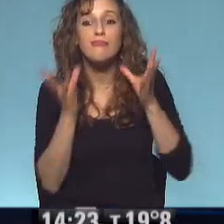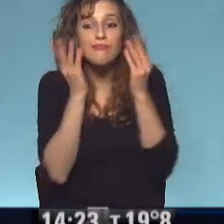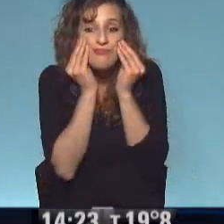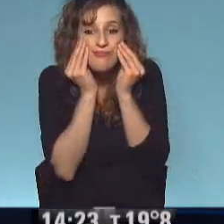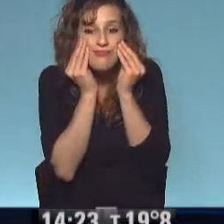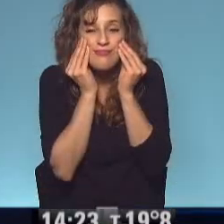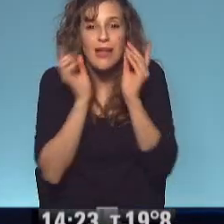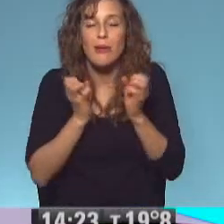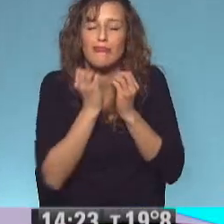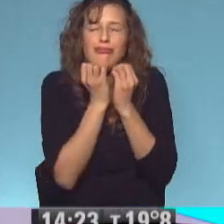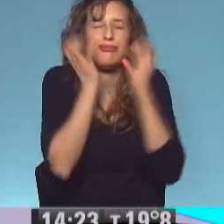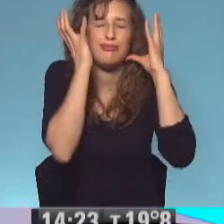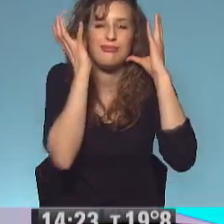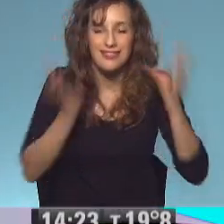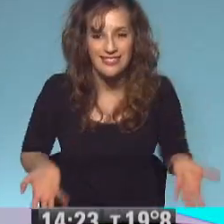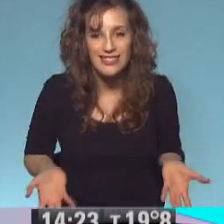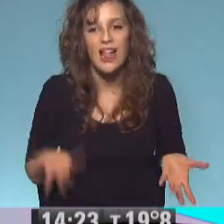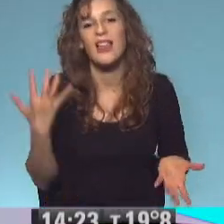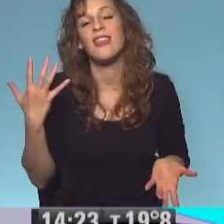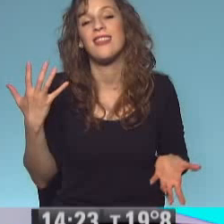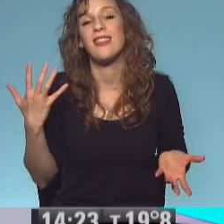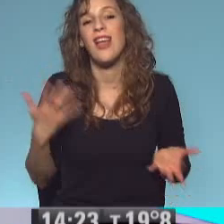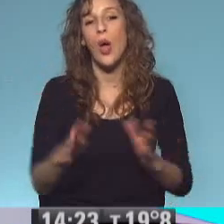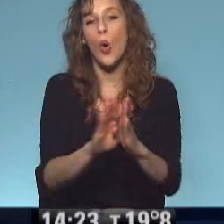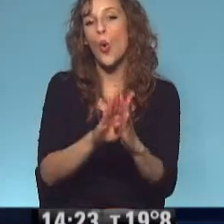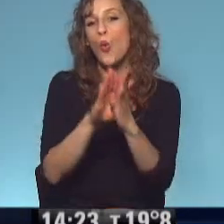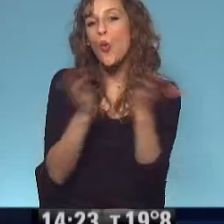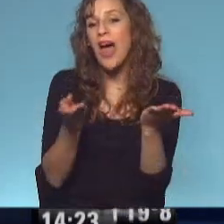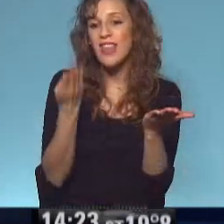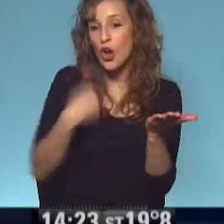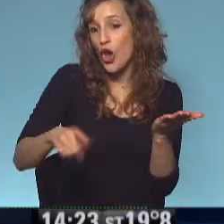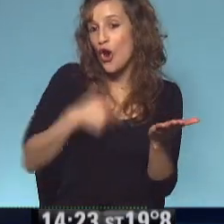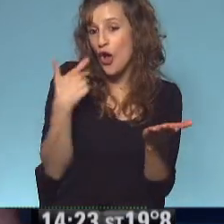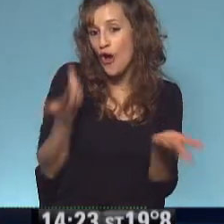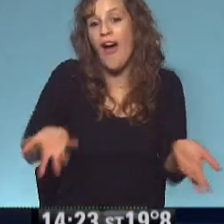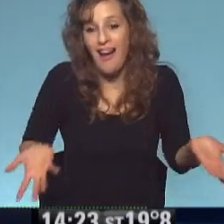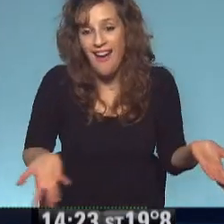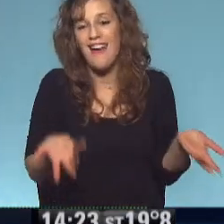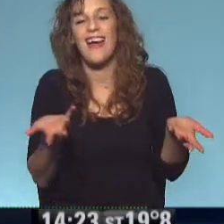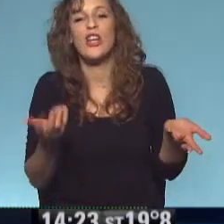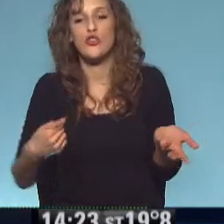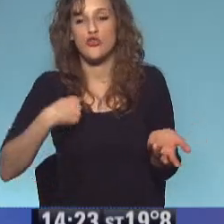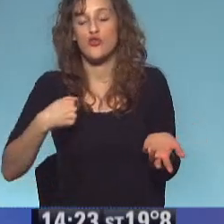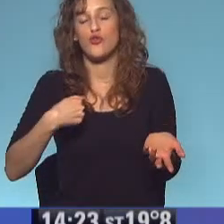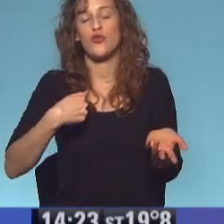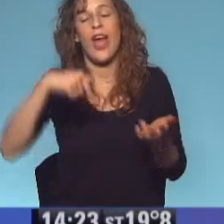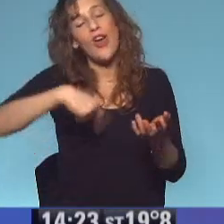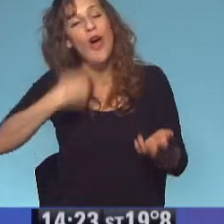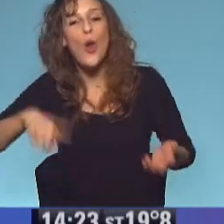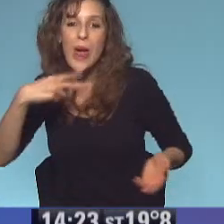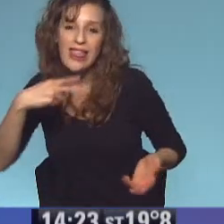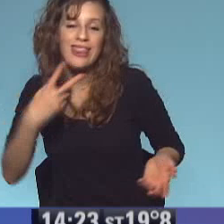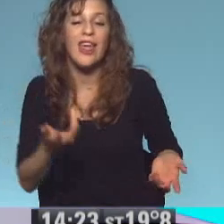Cachetes. Déjamela pasar. Cuaderno rojo. Bien. Palabras verdes, te pido yo pasto. Frutilla, me dijeron por